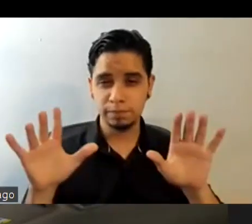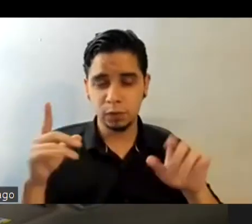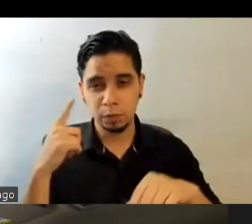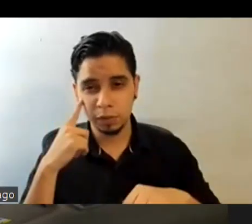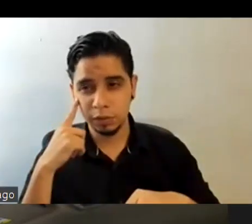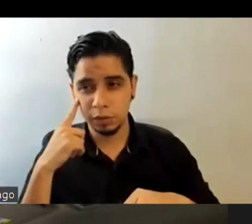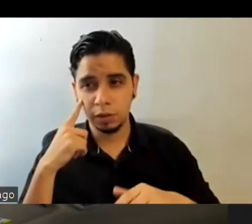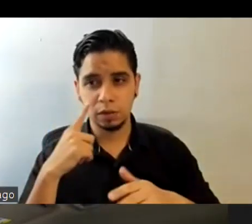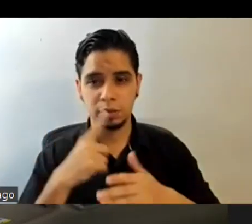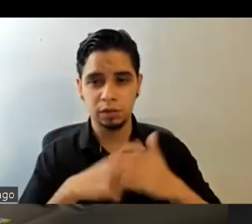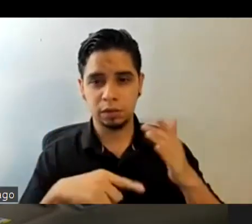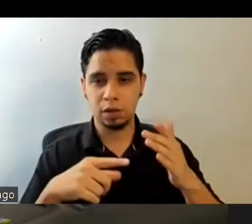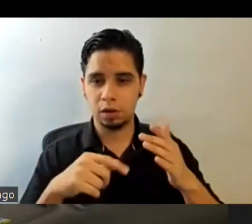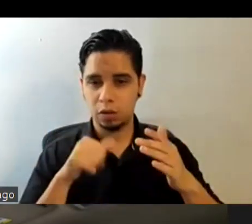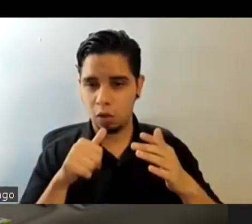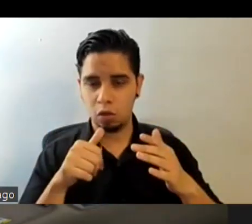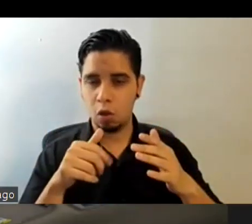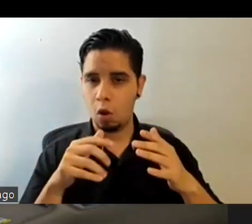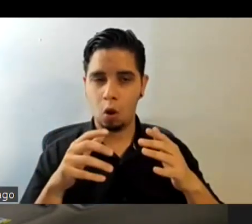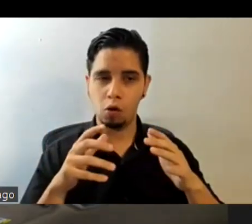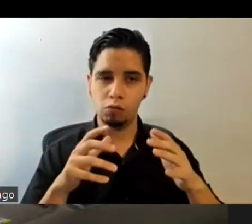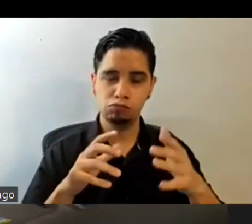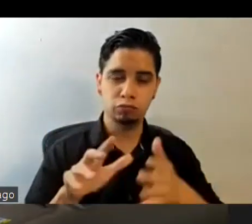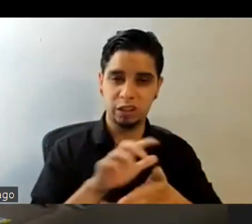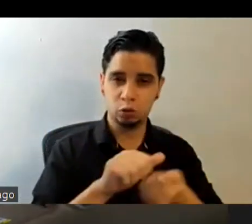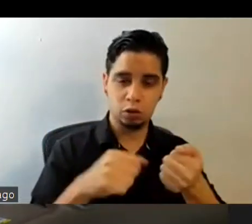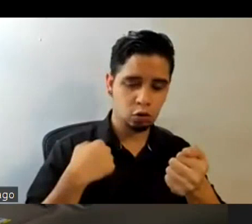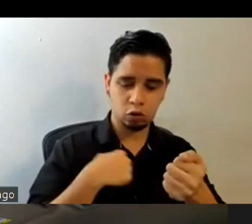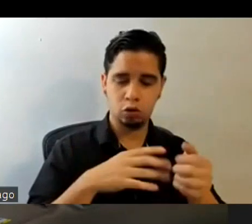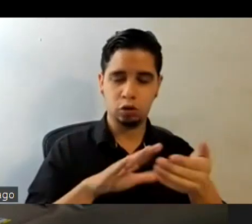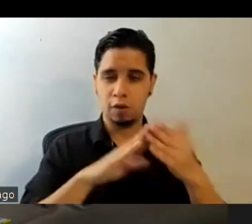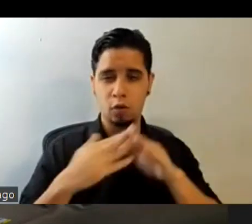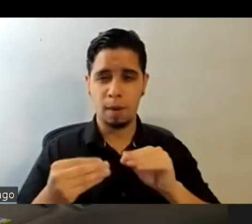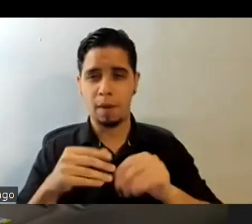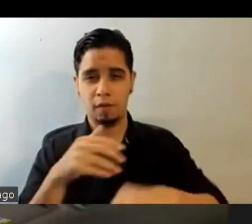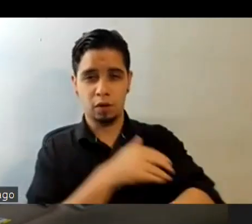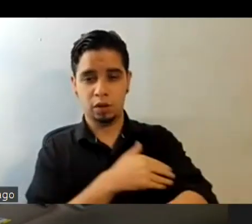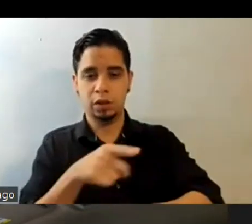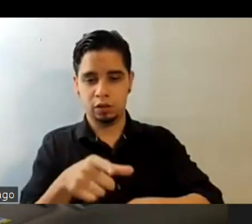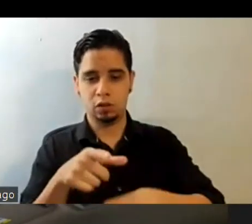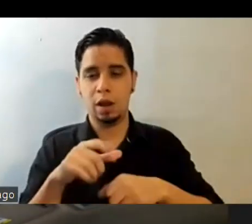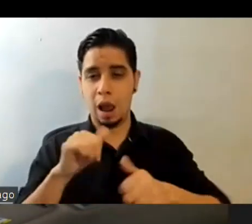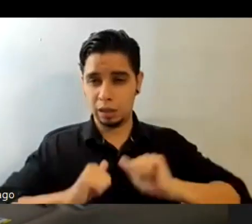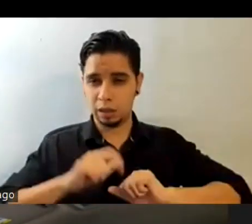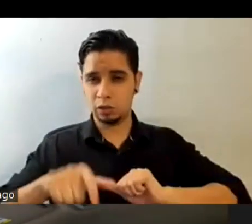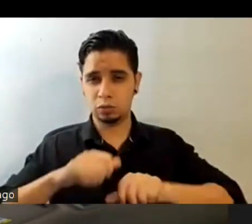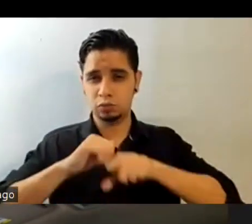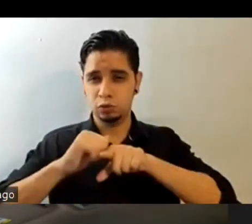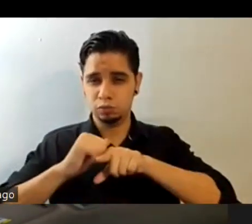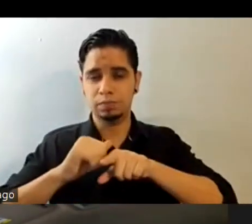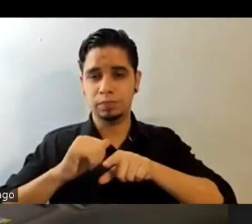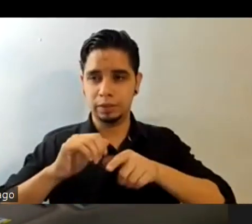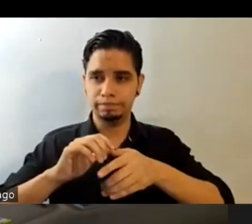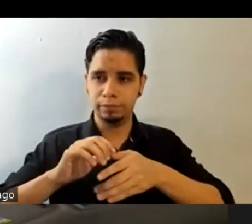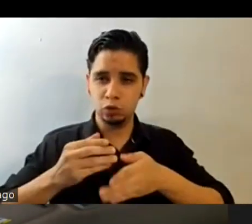nos destruye nos hace más fuerte, ¿verdad? Y esa es la enseñanza también que tiene el artista que compartir. Como dice Ravelo, el